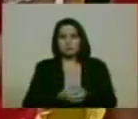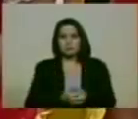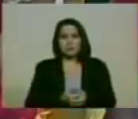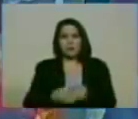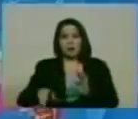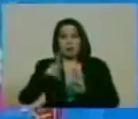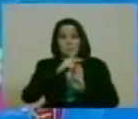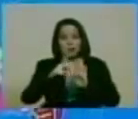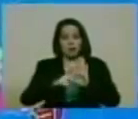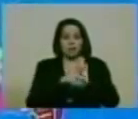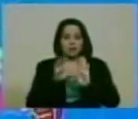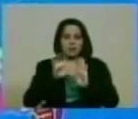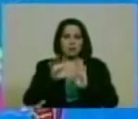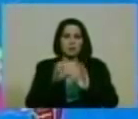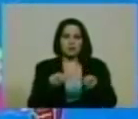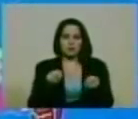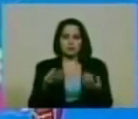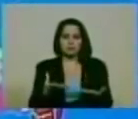plan de la patria.